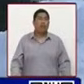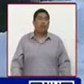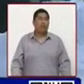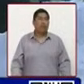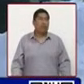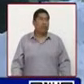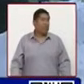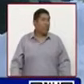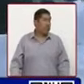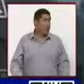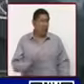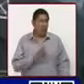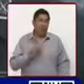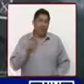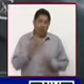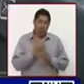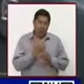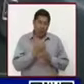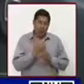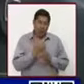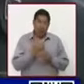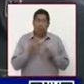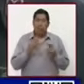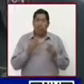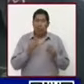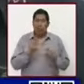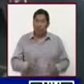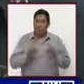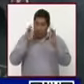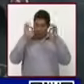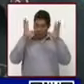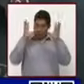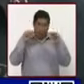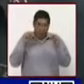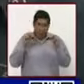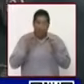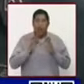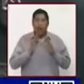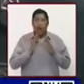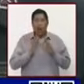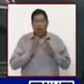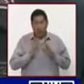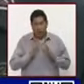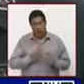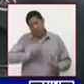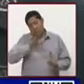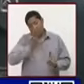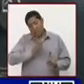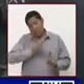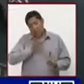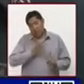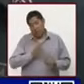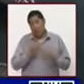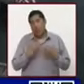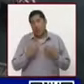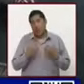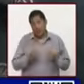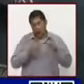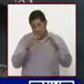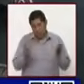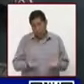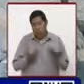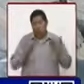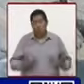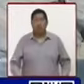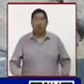Según lo que se menciona, la propietaria es de que no estaría de gravedad, pero sí necesita una valoración médica para saber su estado general